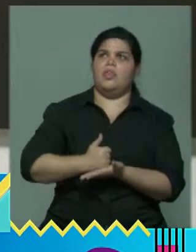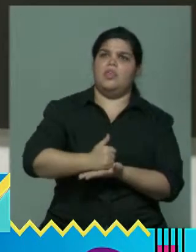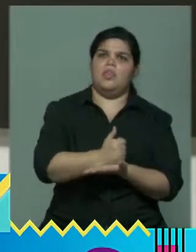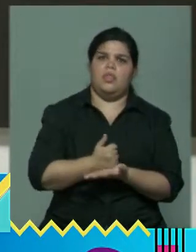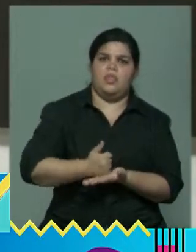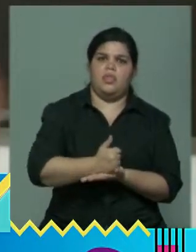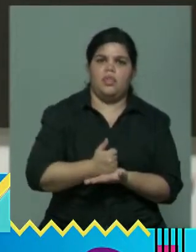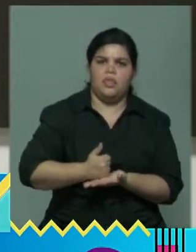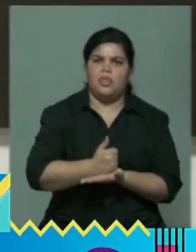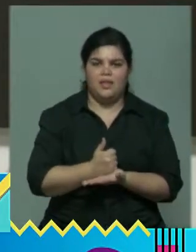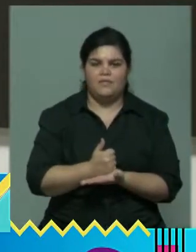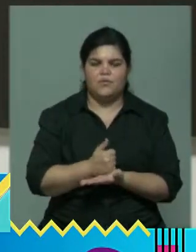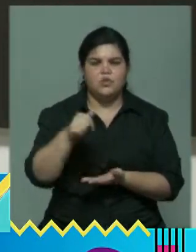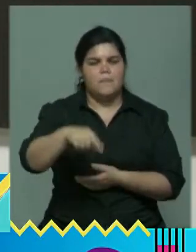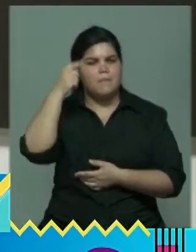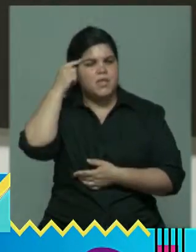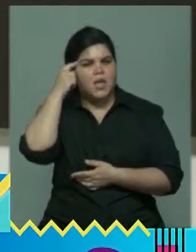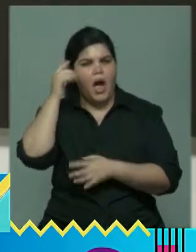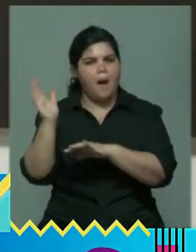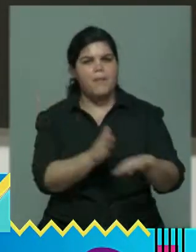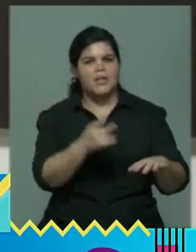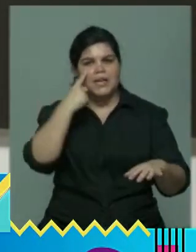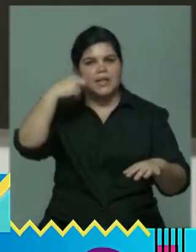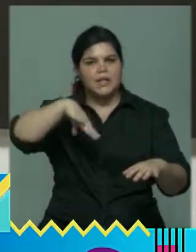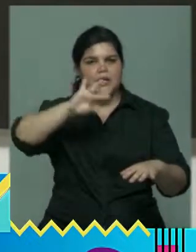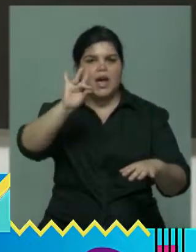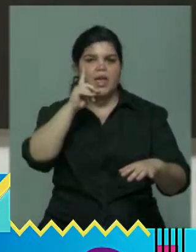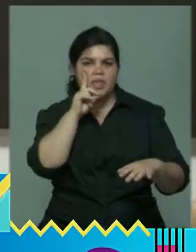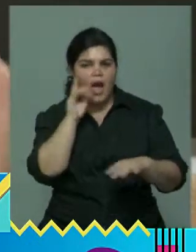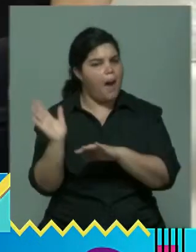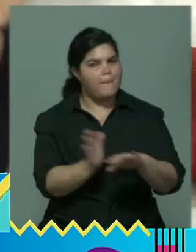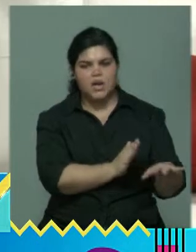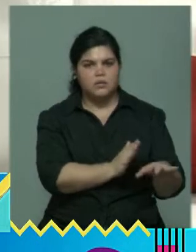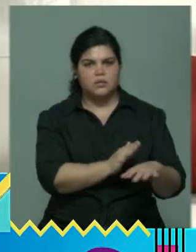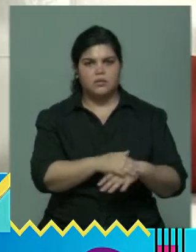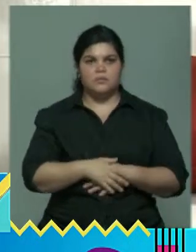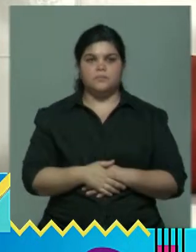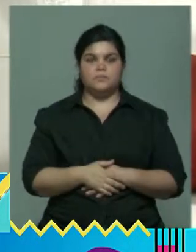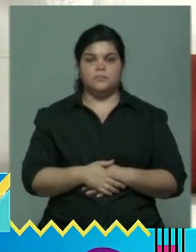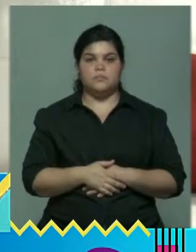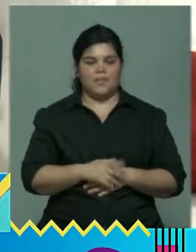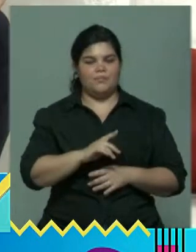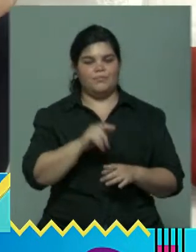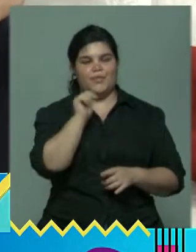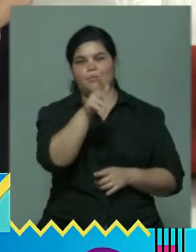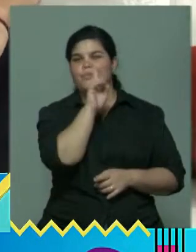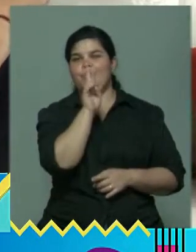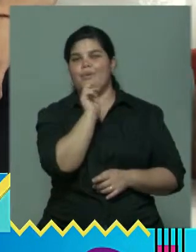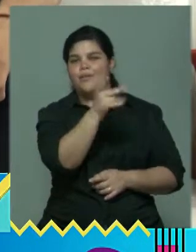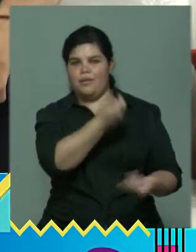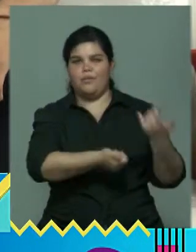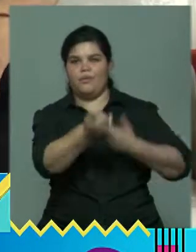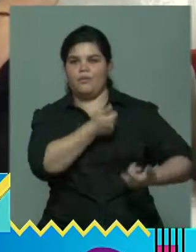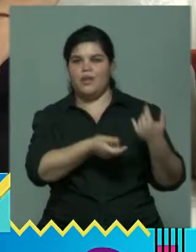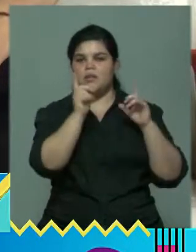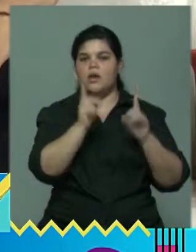también hay que pensarse más allá del INADI, ¿no? Exactamente. Sí. Sí. Bueno, ahí enseguida Gaby seguramente les pueda contar lo que es también el